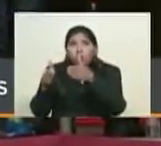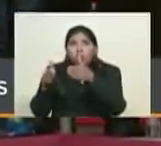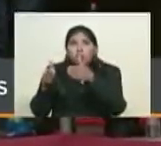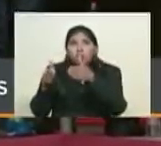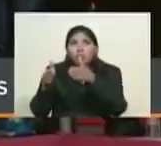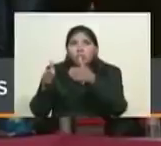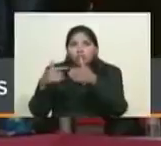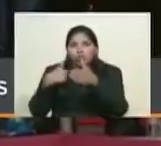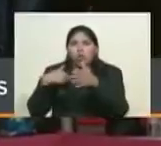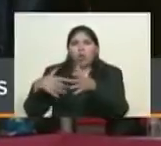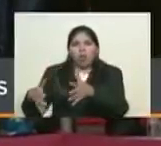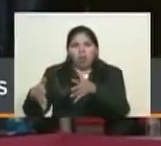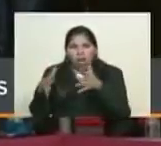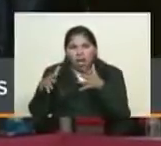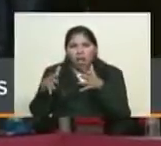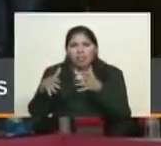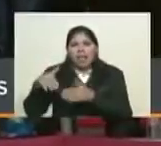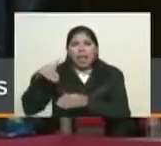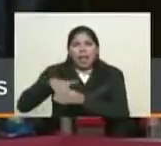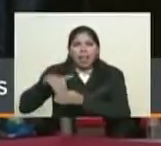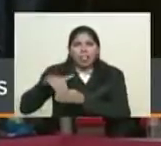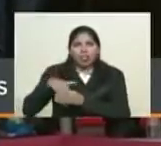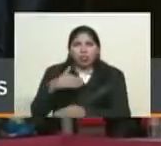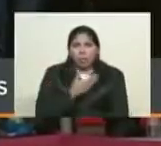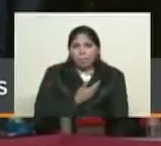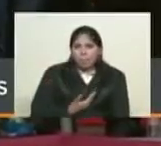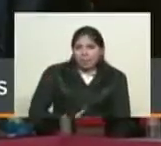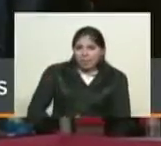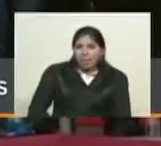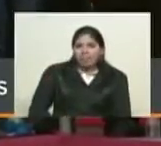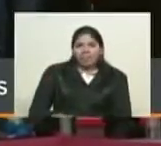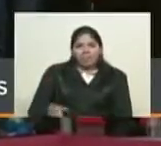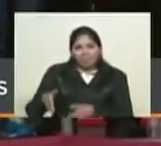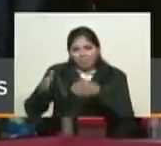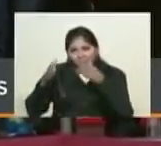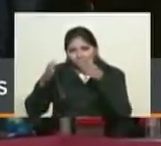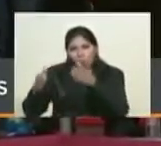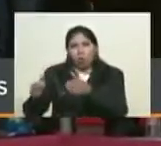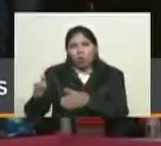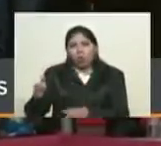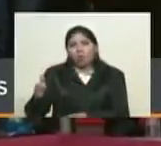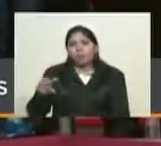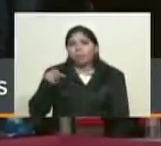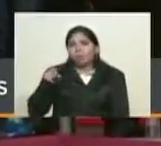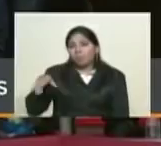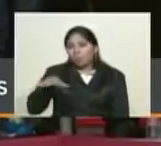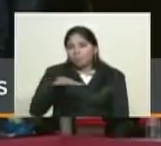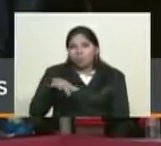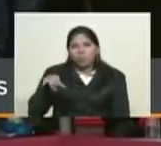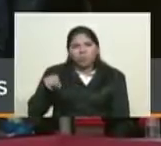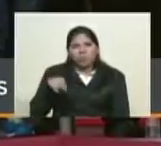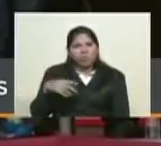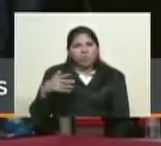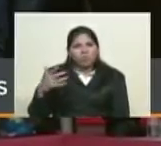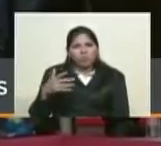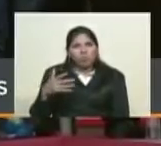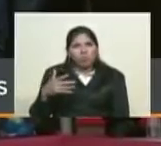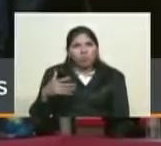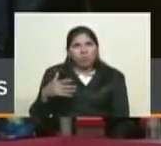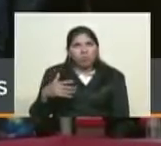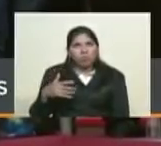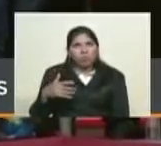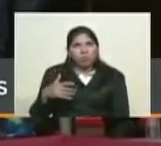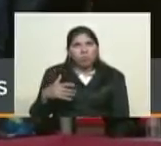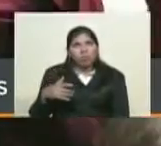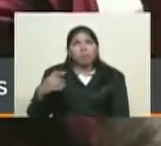las elecciones presidenciales, dedicarme única y exclusivamente a las grandes